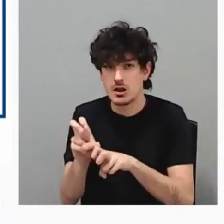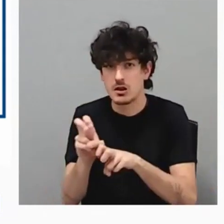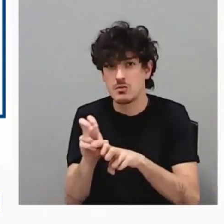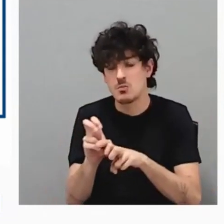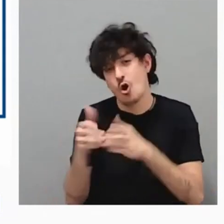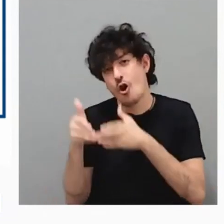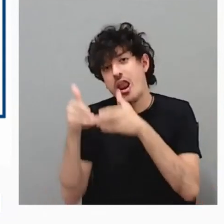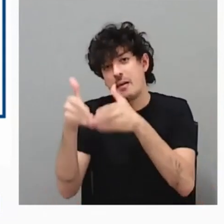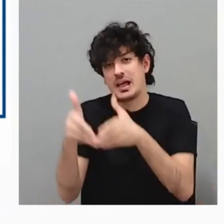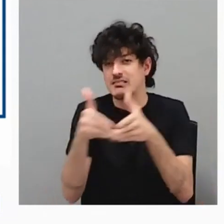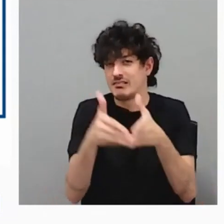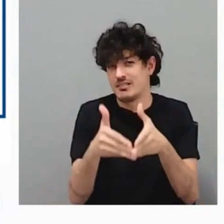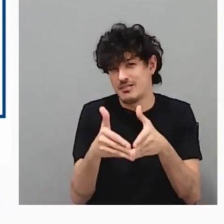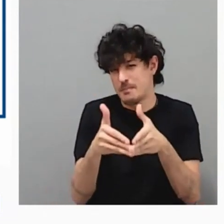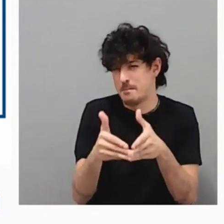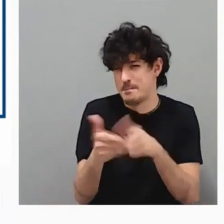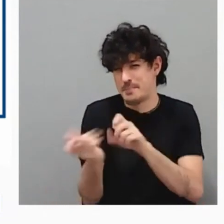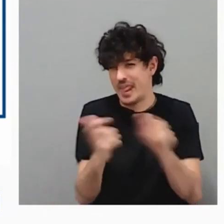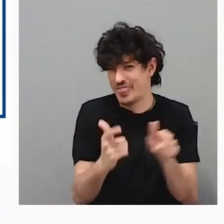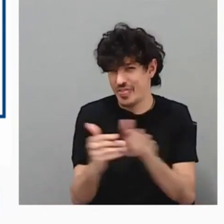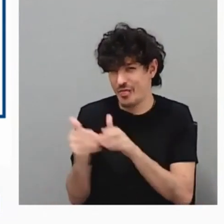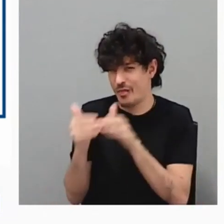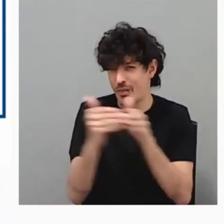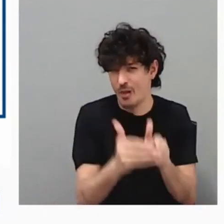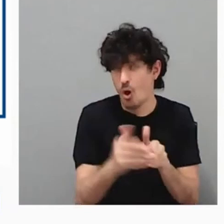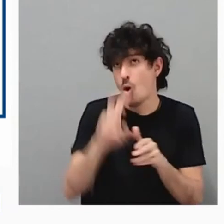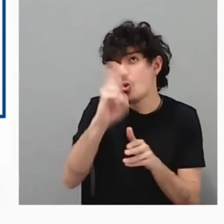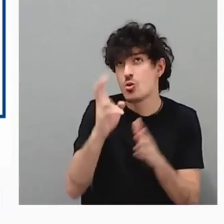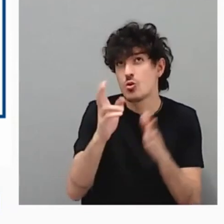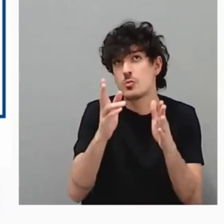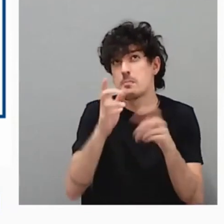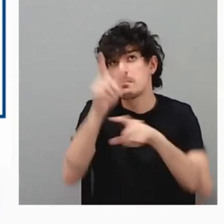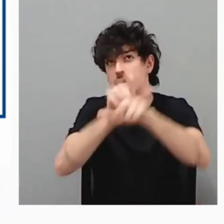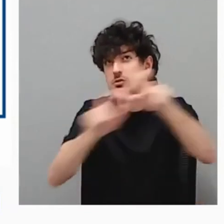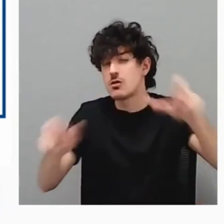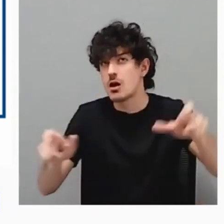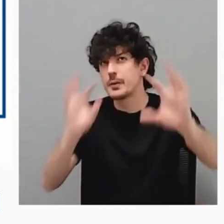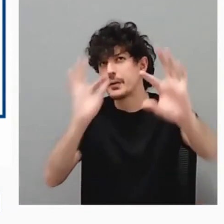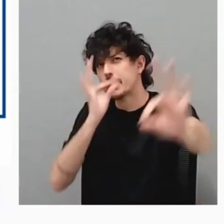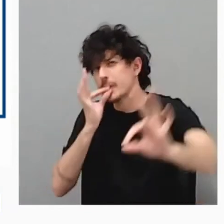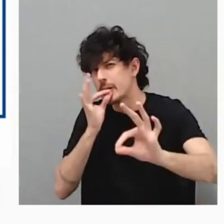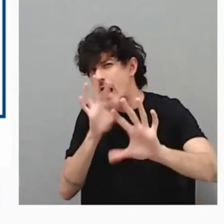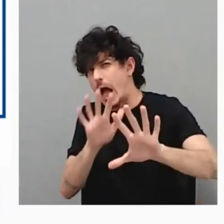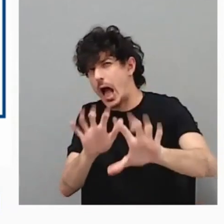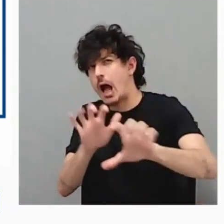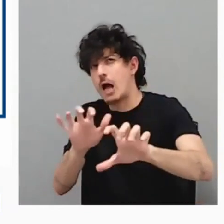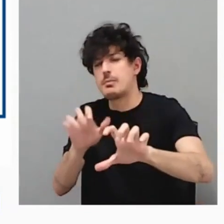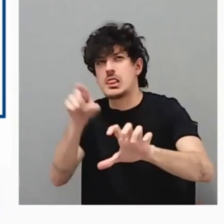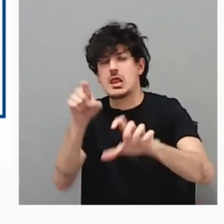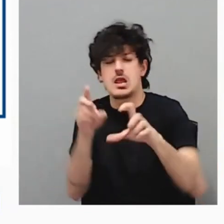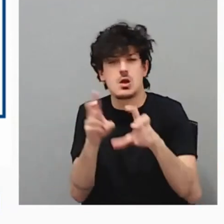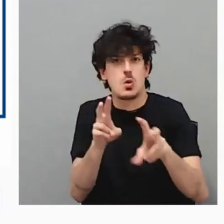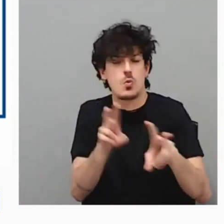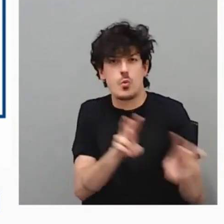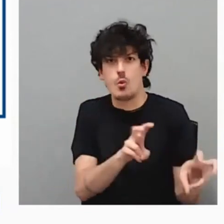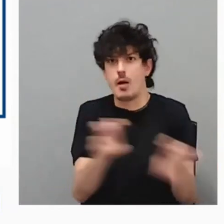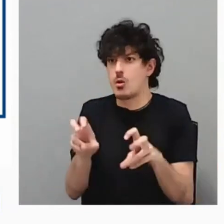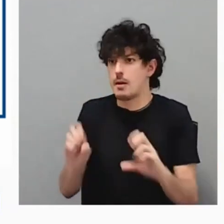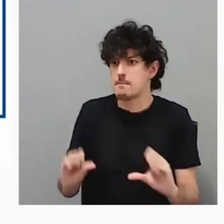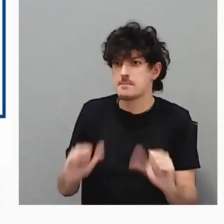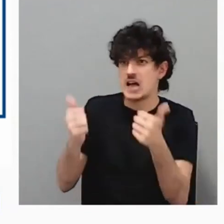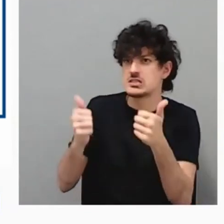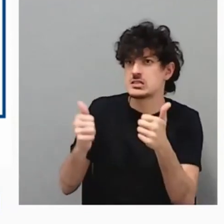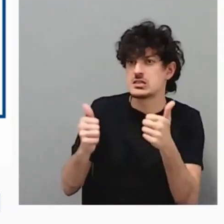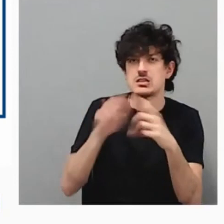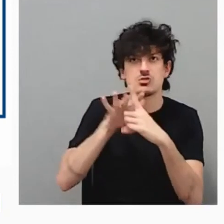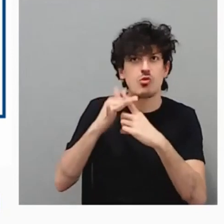Y aprender de otros que son más innovadores, que están luchando más en tierras difíciles,